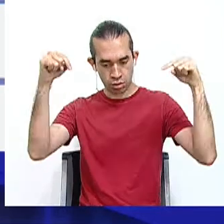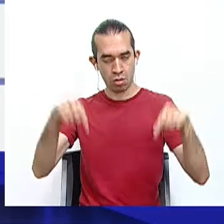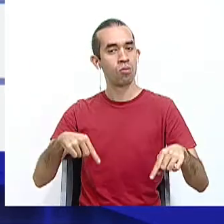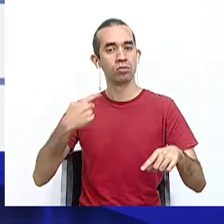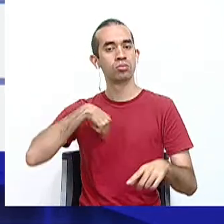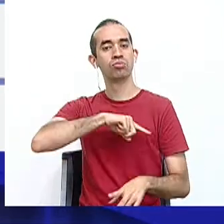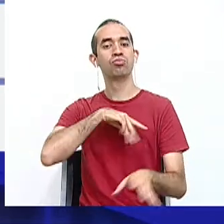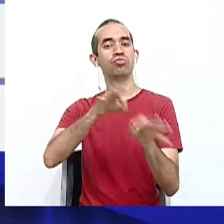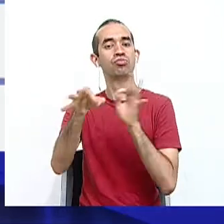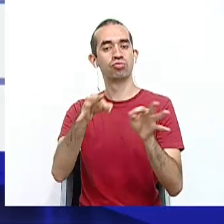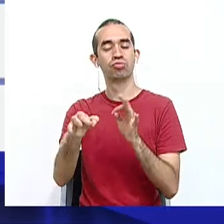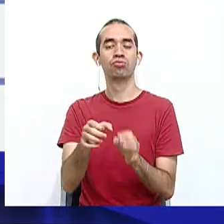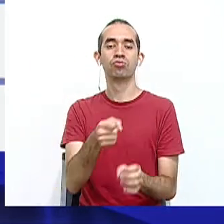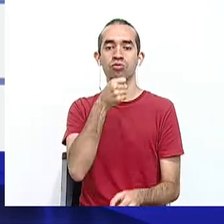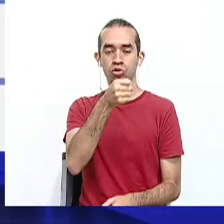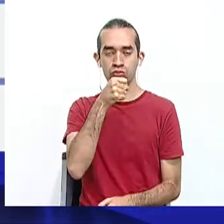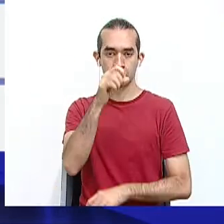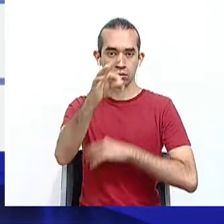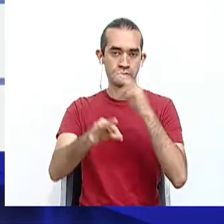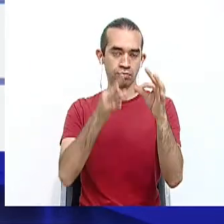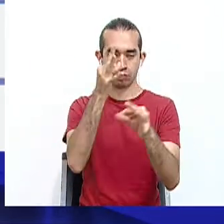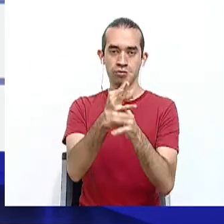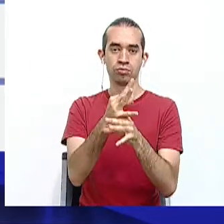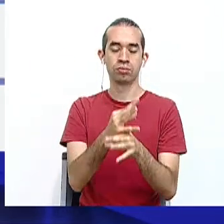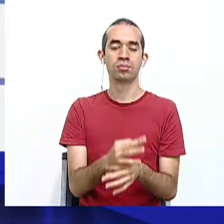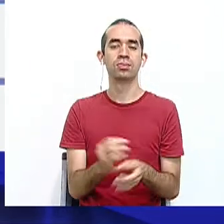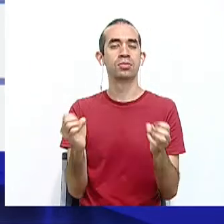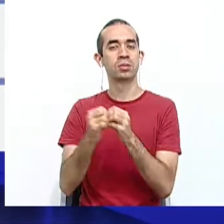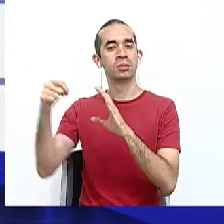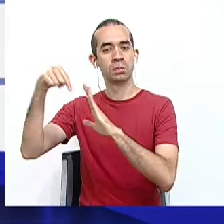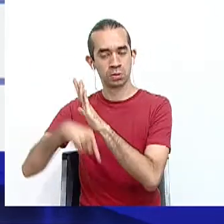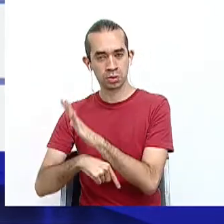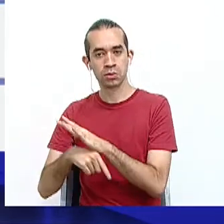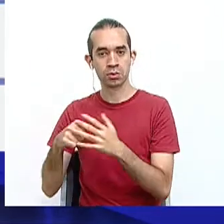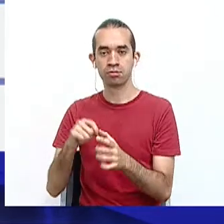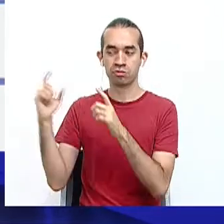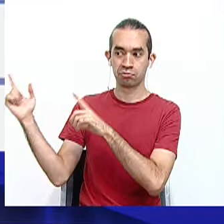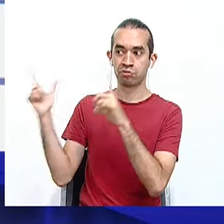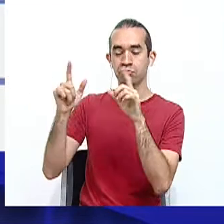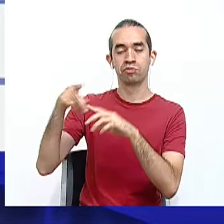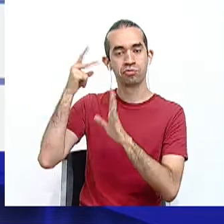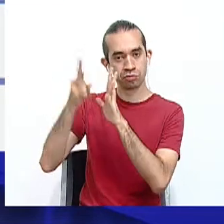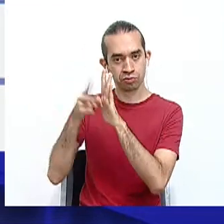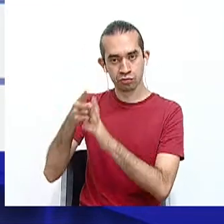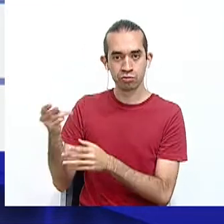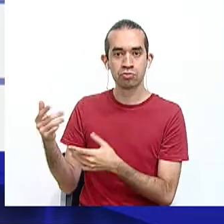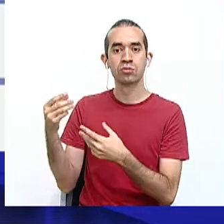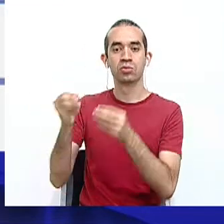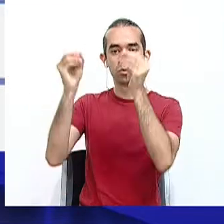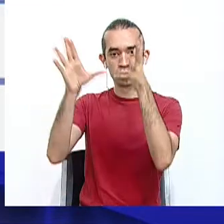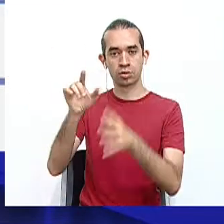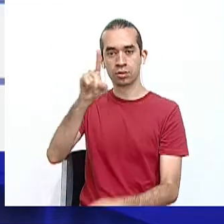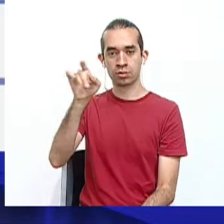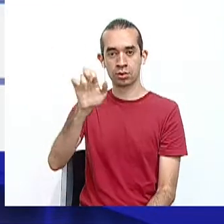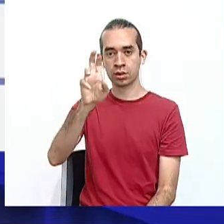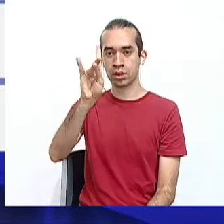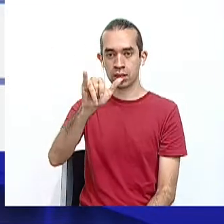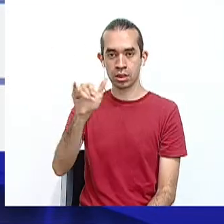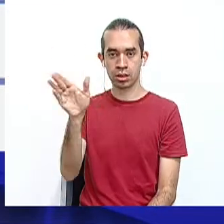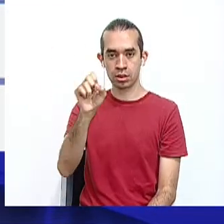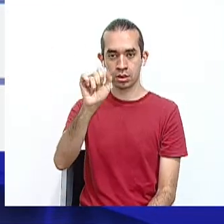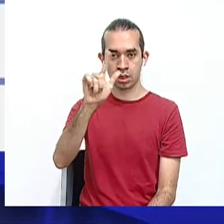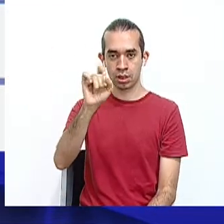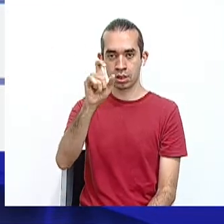hablaremos sobre el género periodístico. Para hablar más sobre eso, tenemos el siguiente reportaje que nos trae la profesora Seidy Salazar